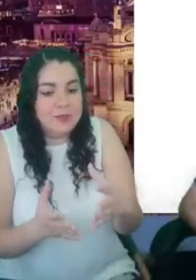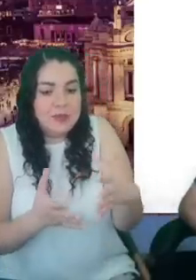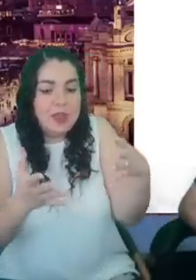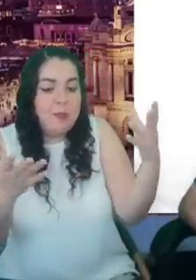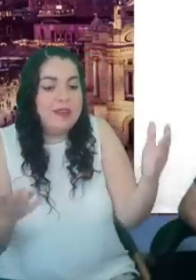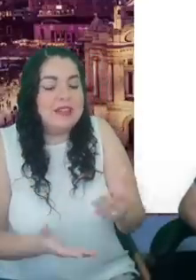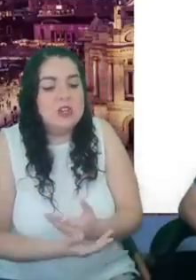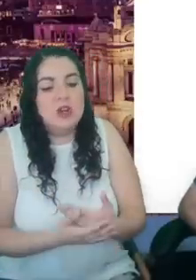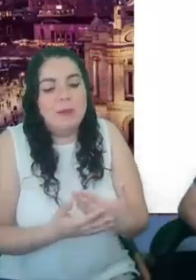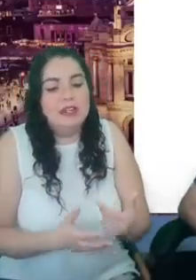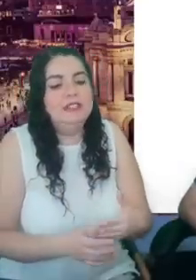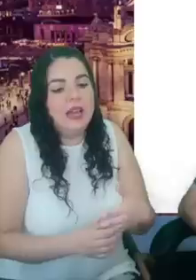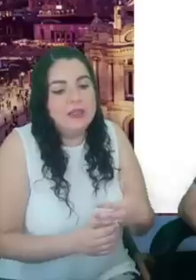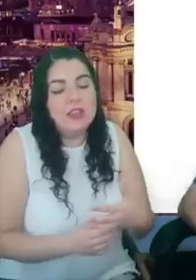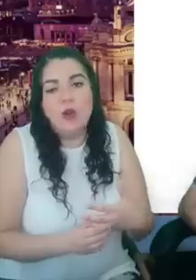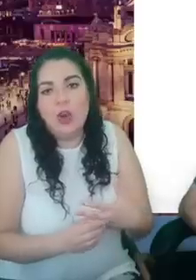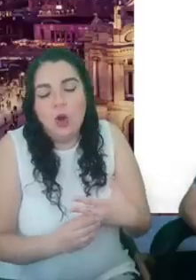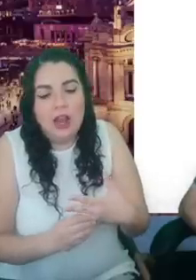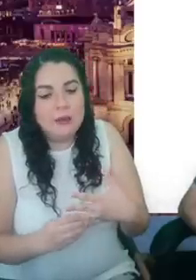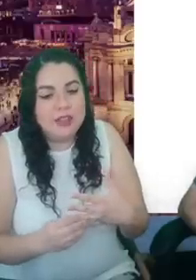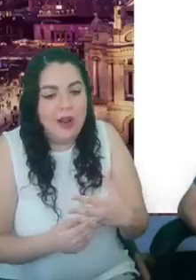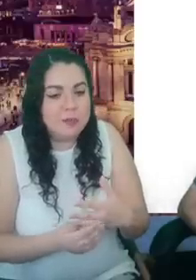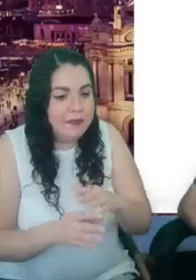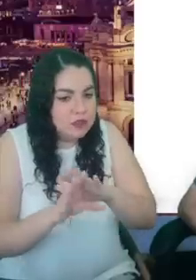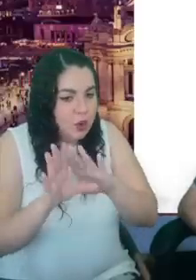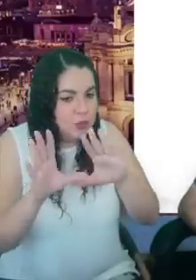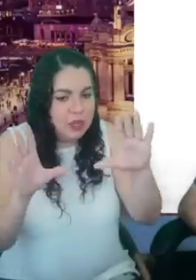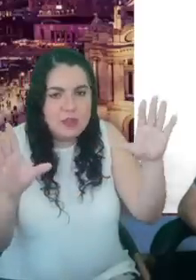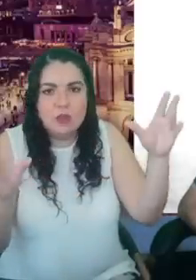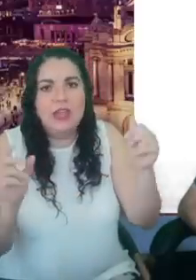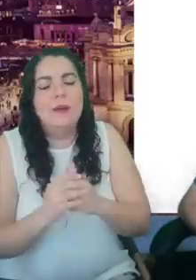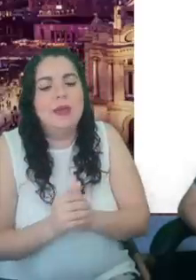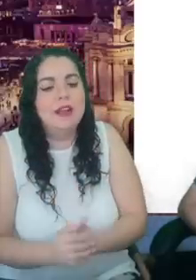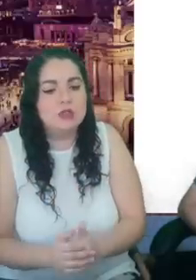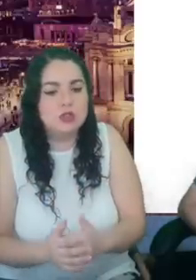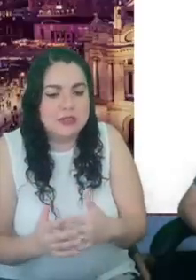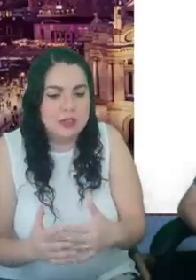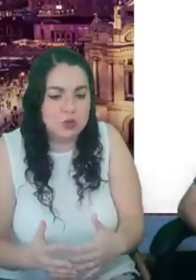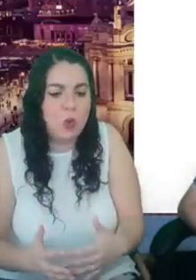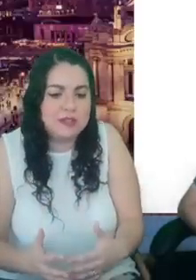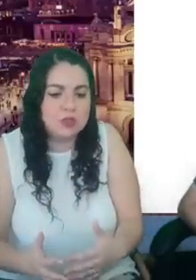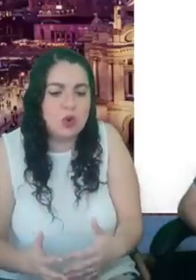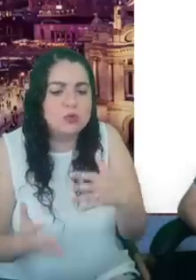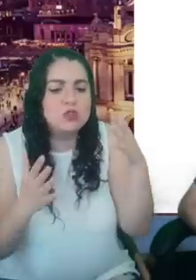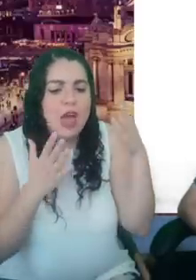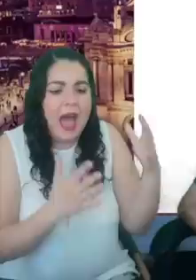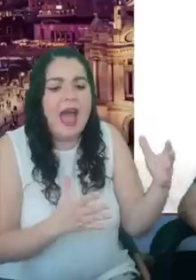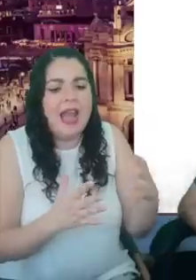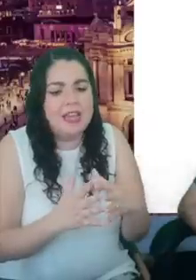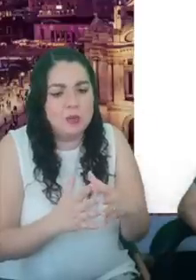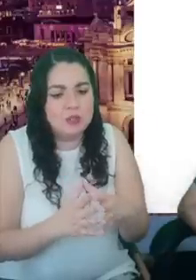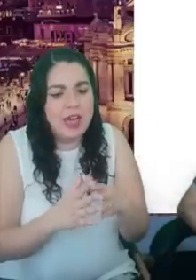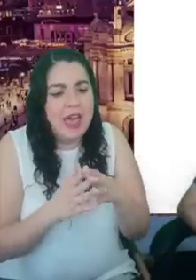pues le dieron la manita le dieron la cola le besaron las patas como ustedes lo quieran ver estos estos jueces corruptos